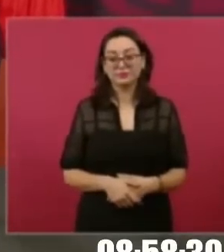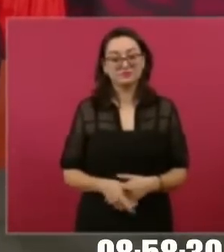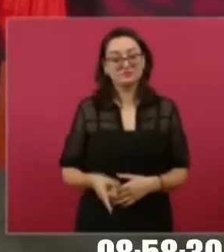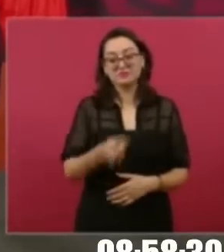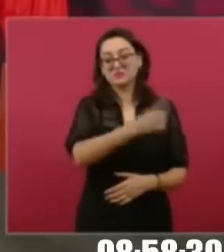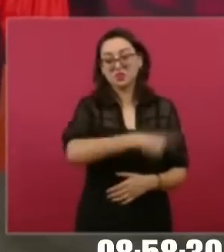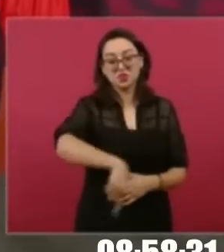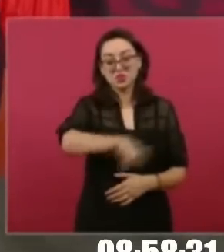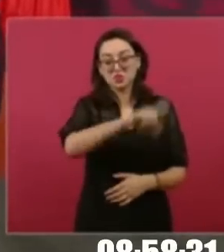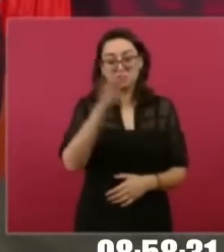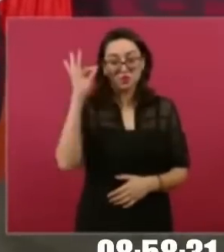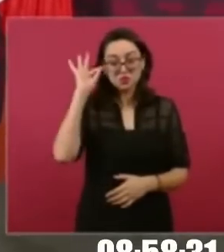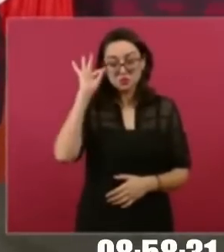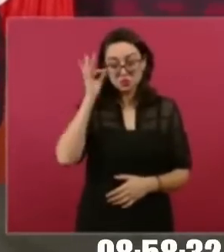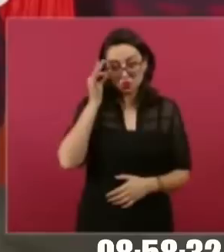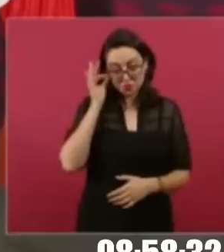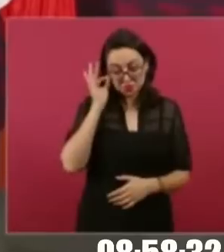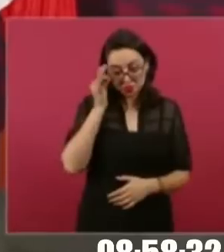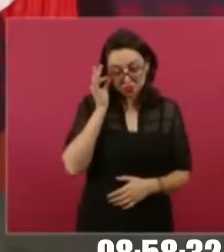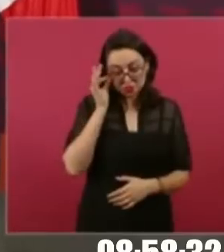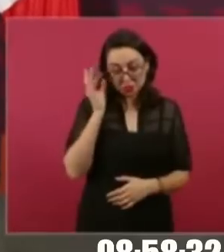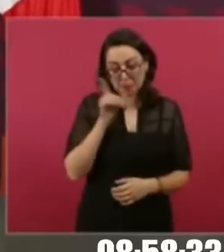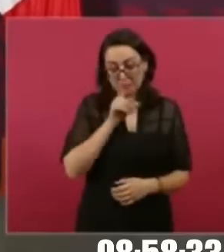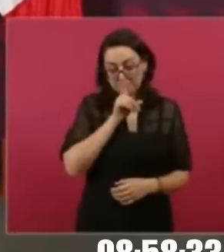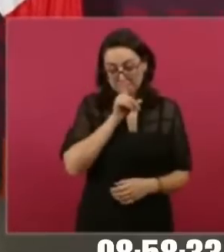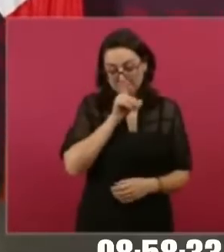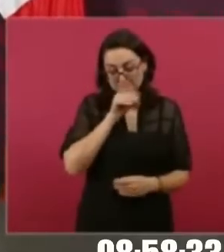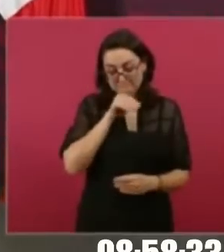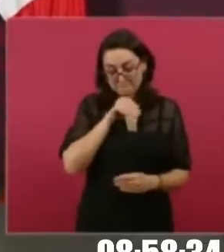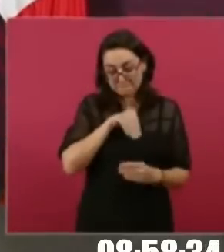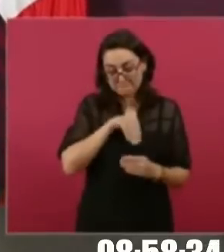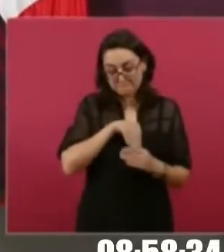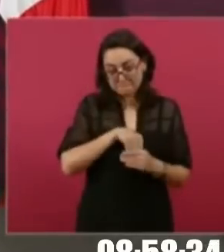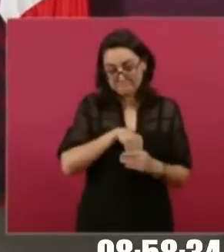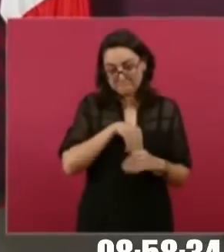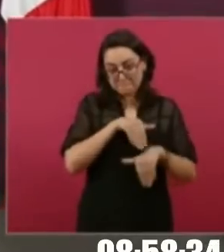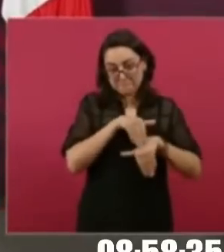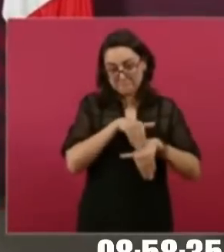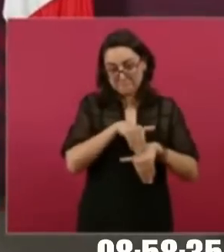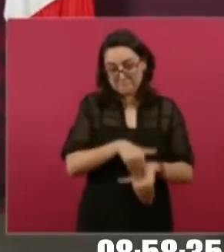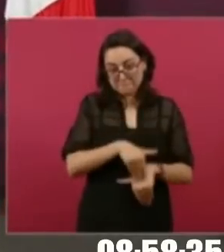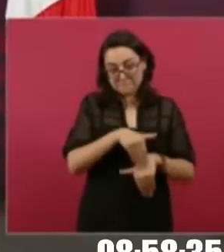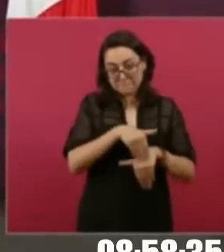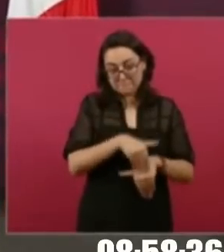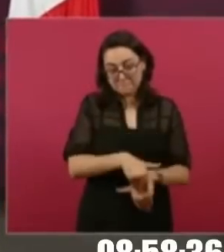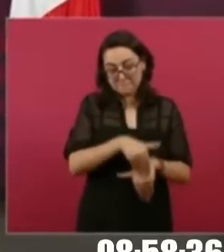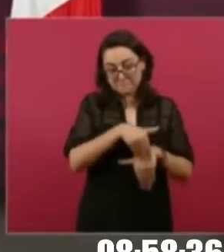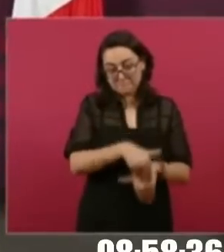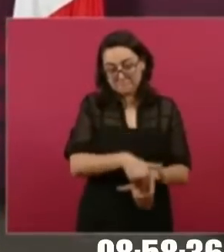su Consigna era obedecer y callar